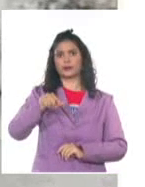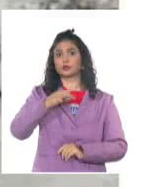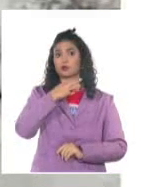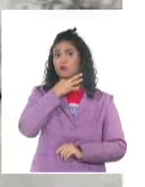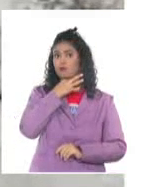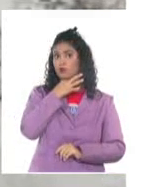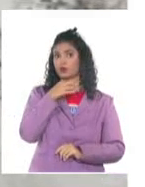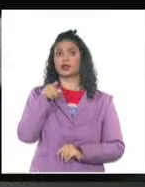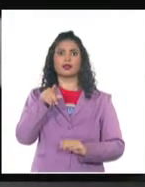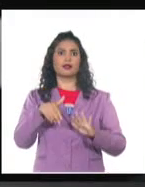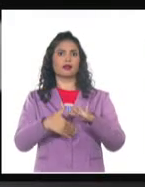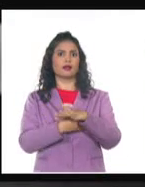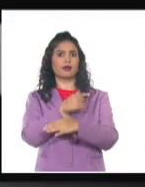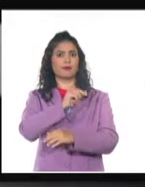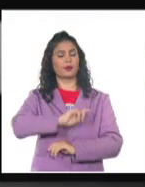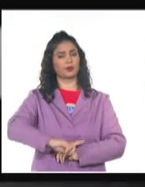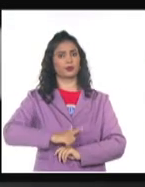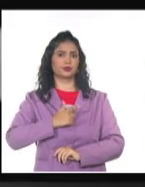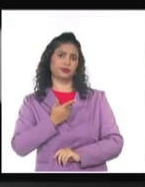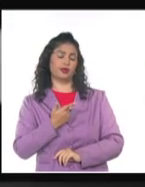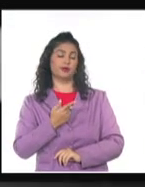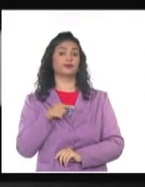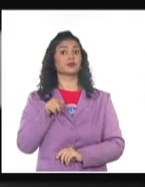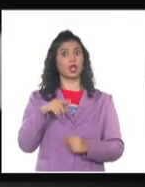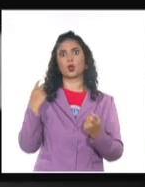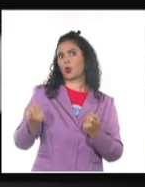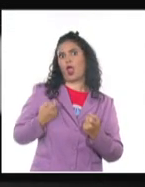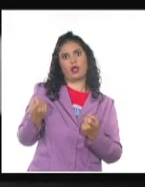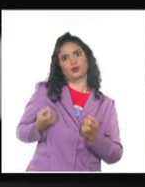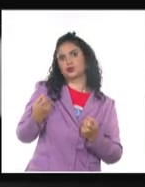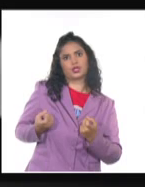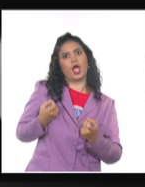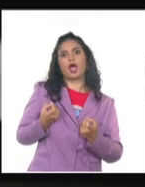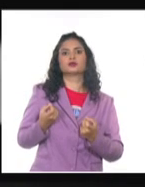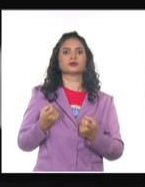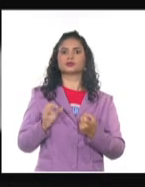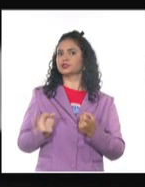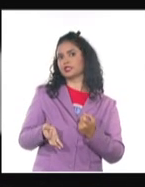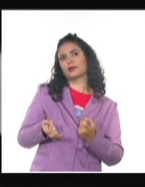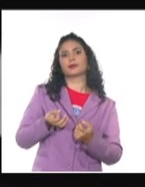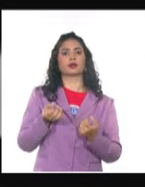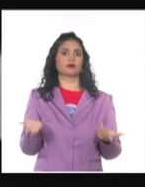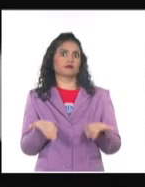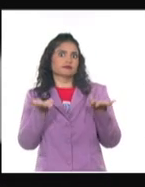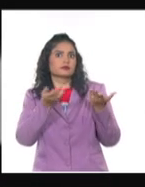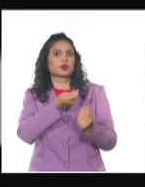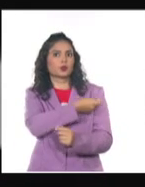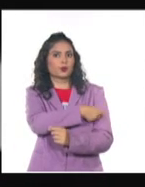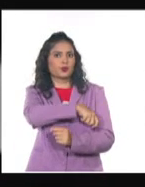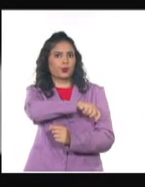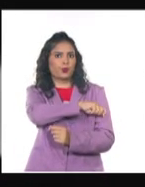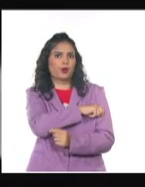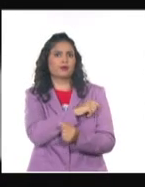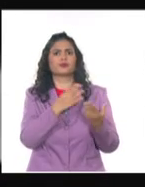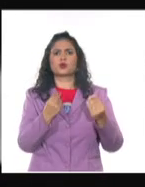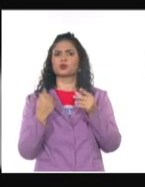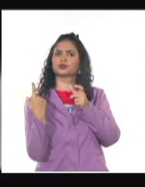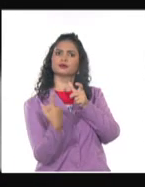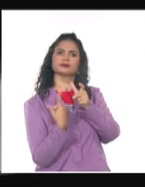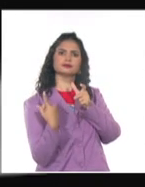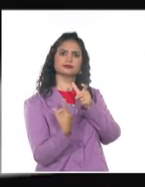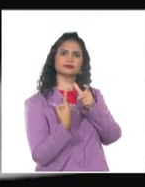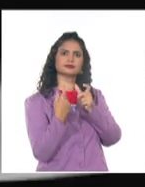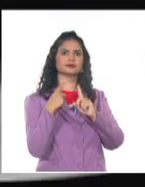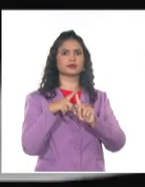de embajador cultural. Figura emblemática del movimiento de la nueva canción, Jara es autor de una extensa obra musical y entre sus